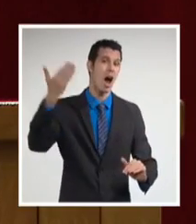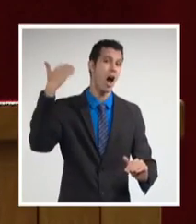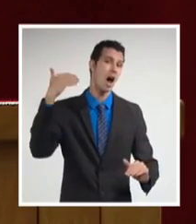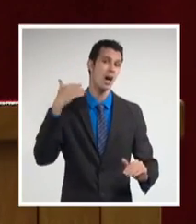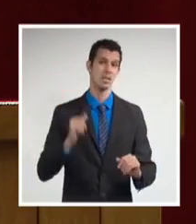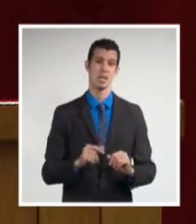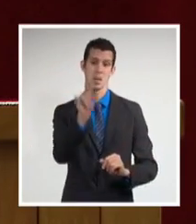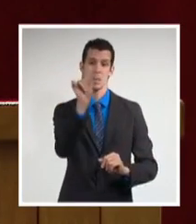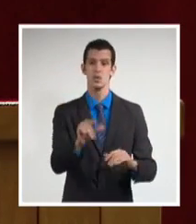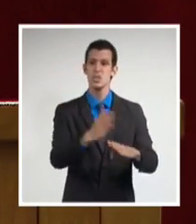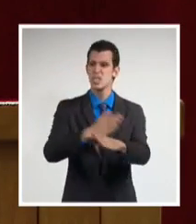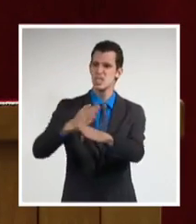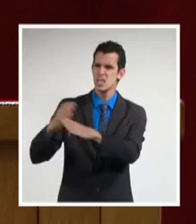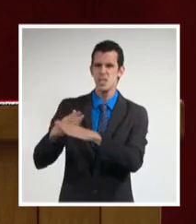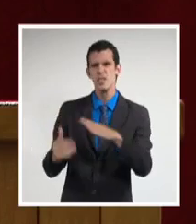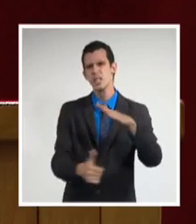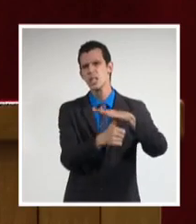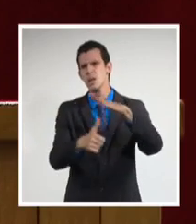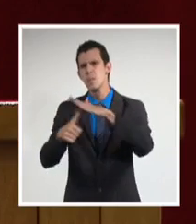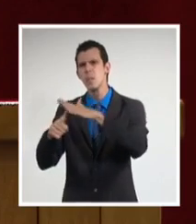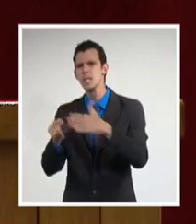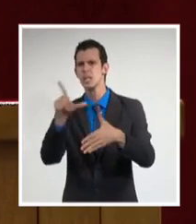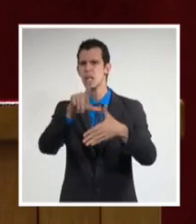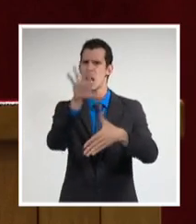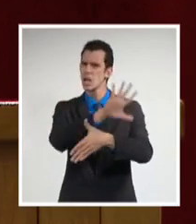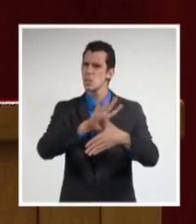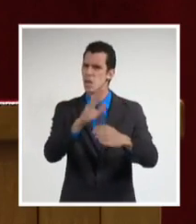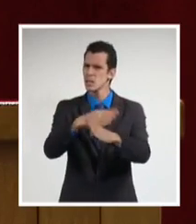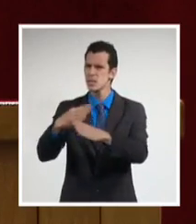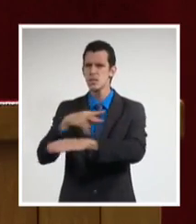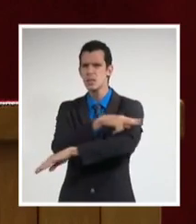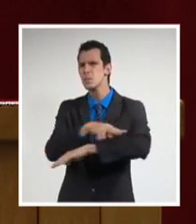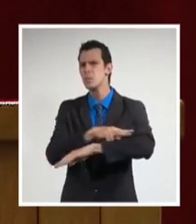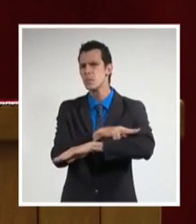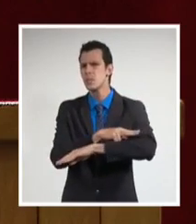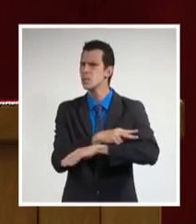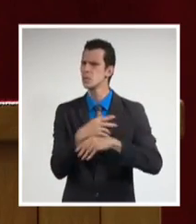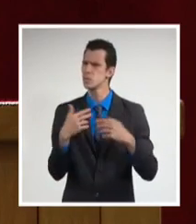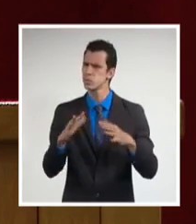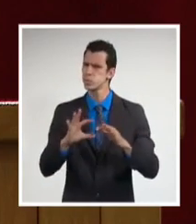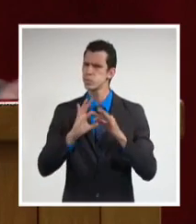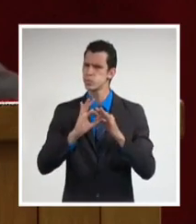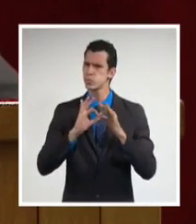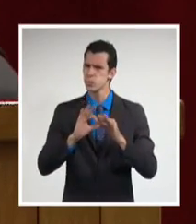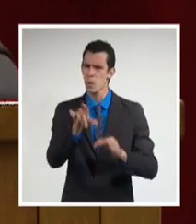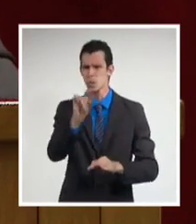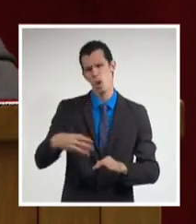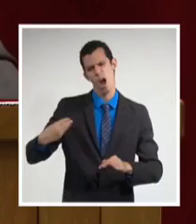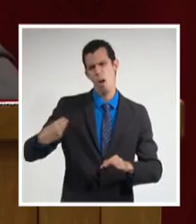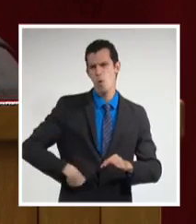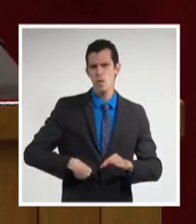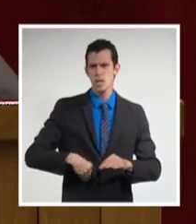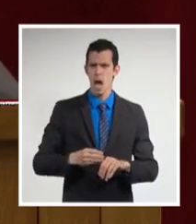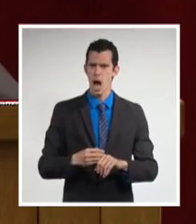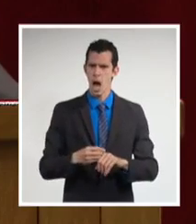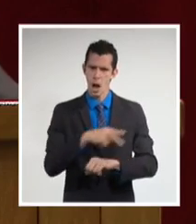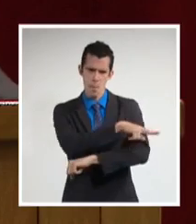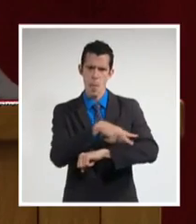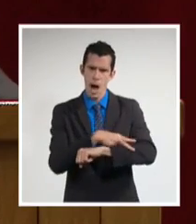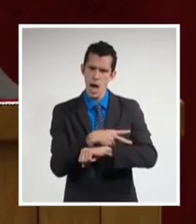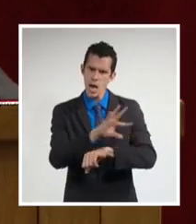Stroessner, Videla, Bordaberry, Castelo Branco y un largo etcétera centroamericano, tan tristemente célebres como